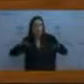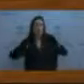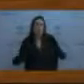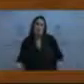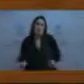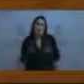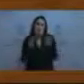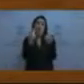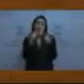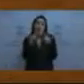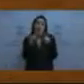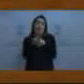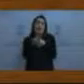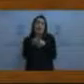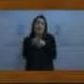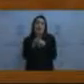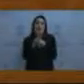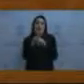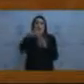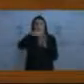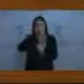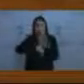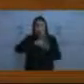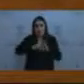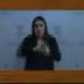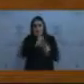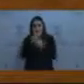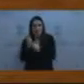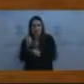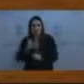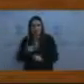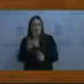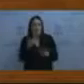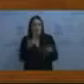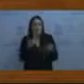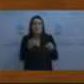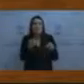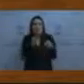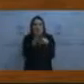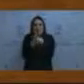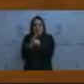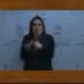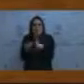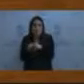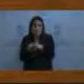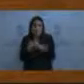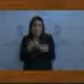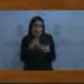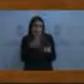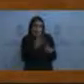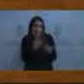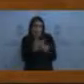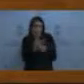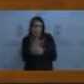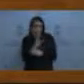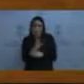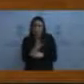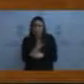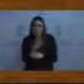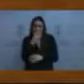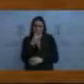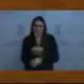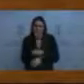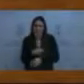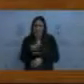al igual que el reglamento que la regula. Pero no con parches, como este que hoy trae aquí el grupo proponente, y mucho menos